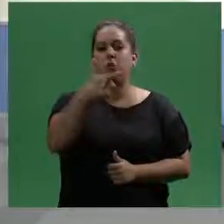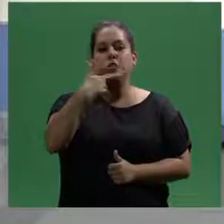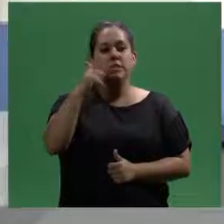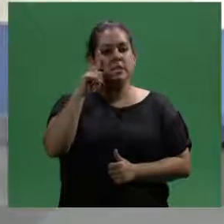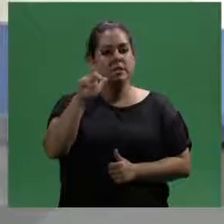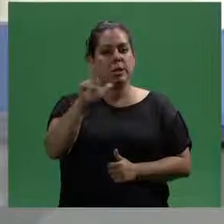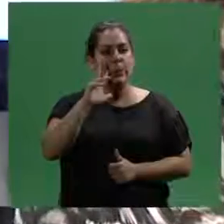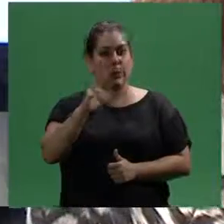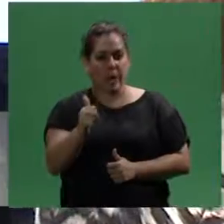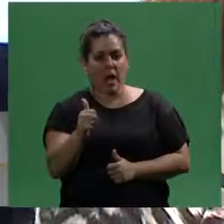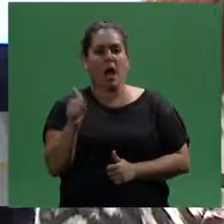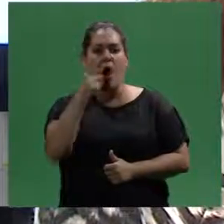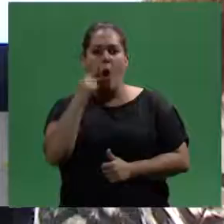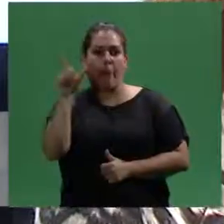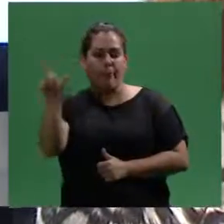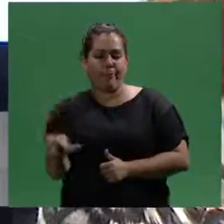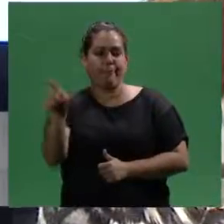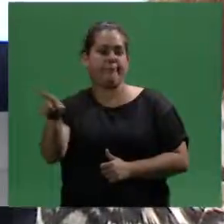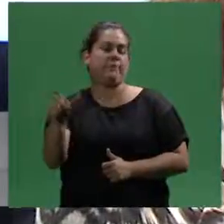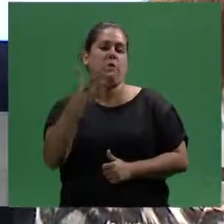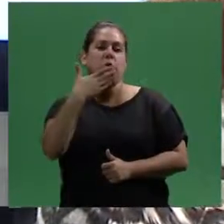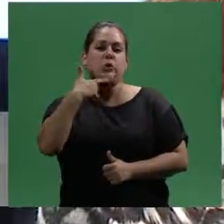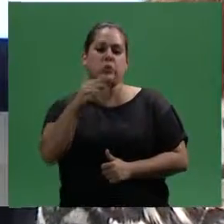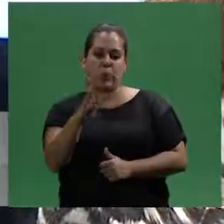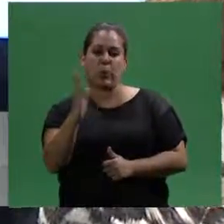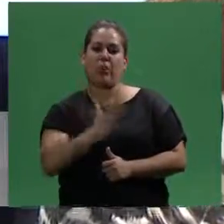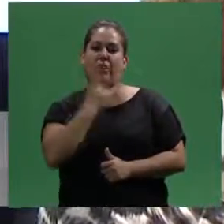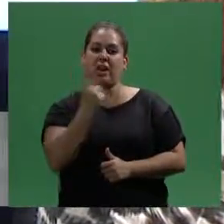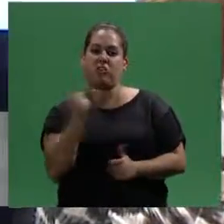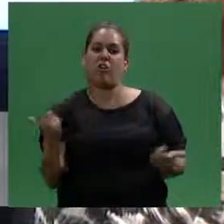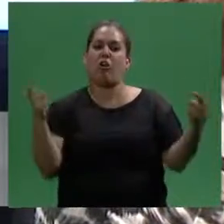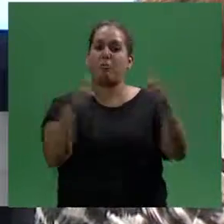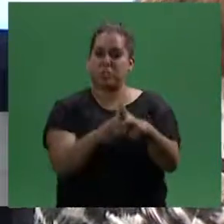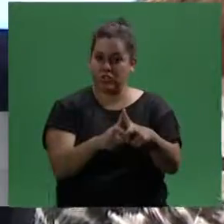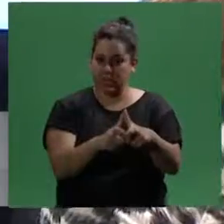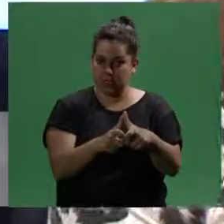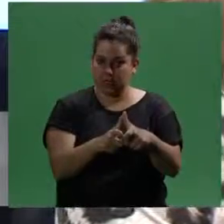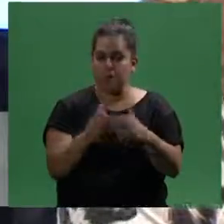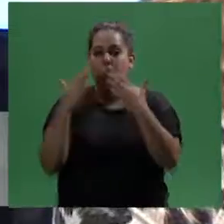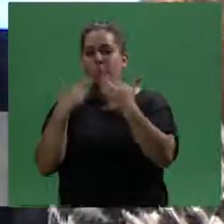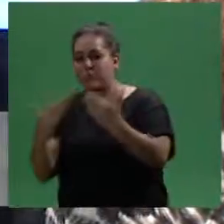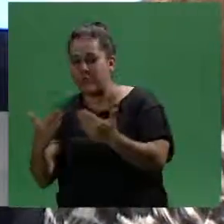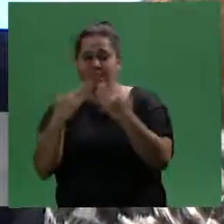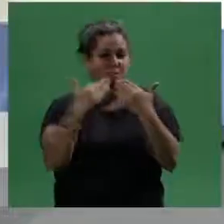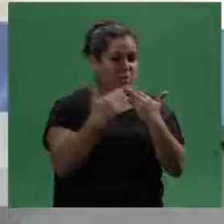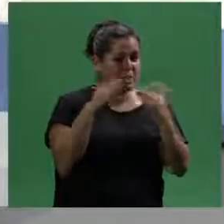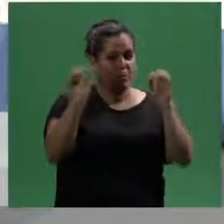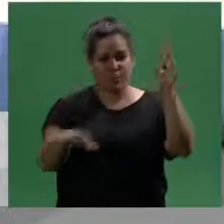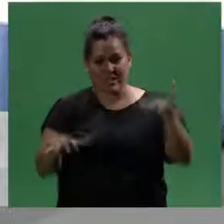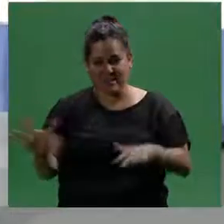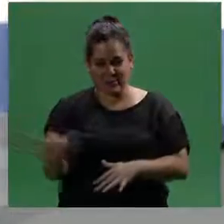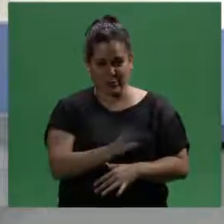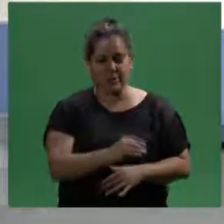Alberto Silva. Él es el subdirector legislativo de Dirección de Comisiones. Muchas gracias por estar. Muchas gracias a todos.